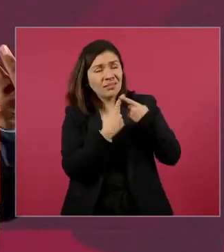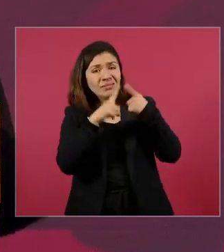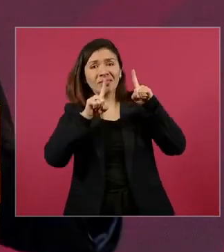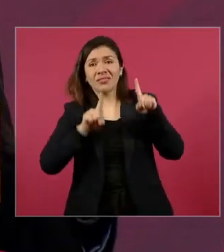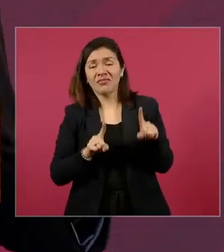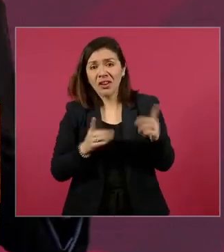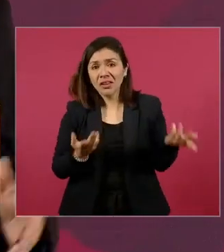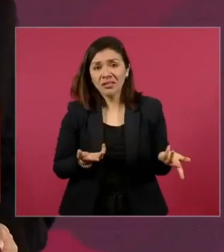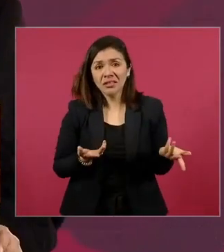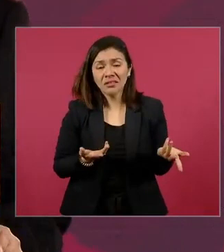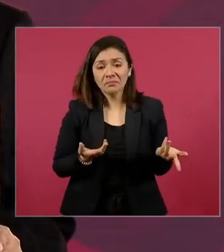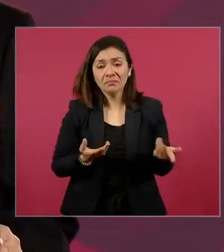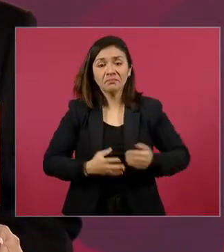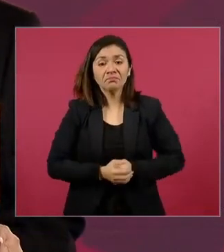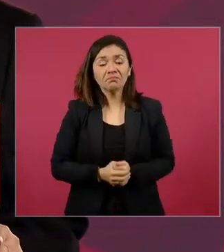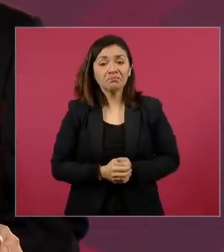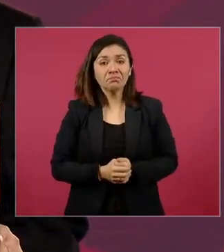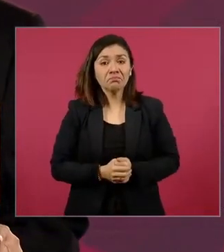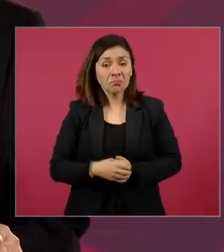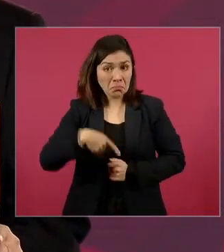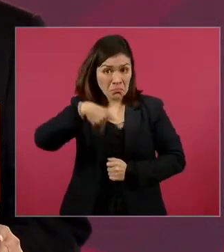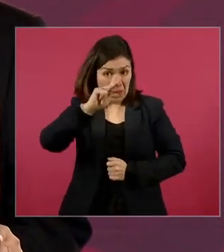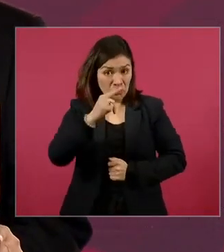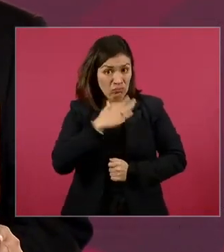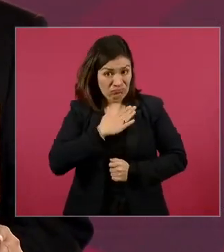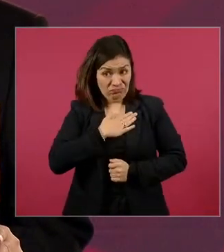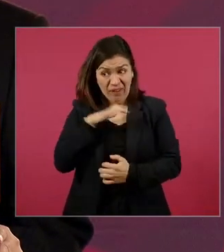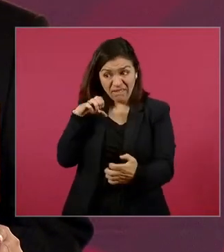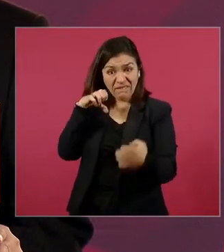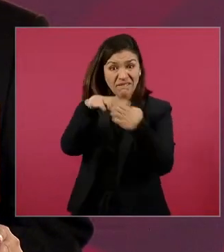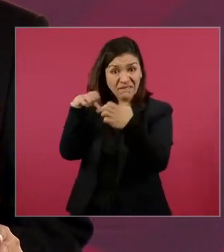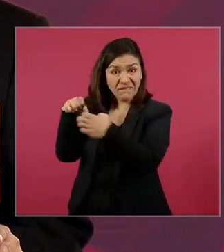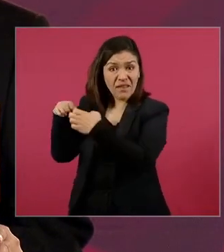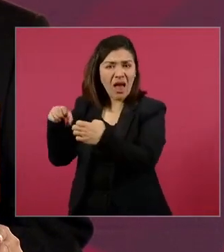pero nosotros no engañamos.